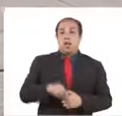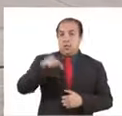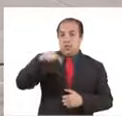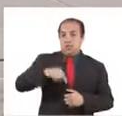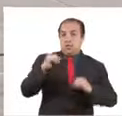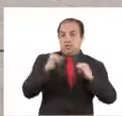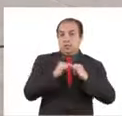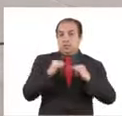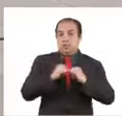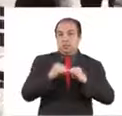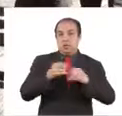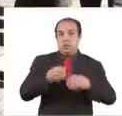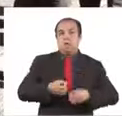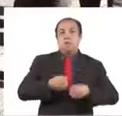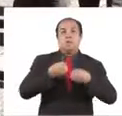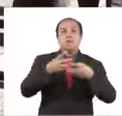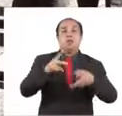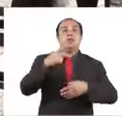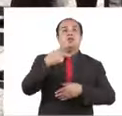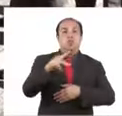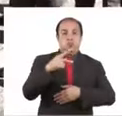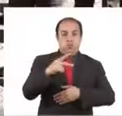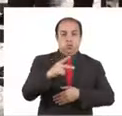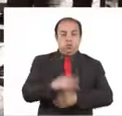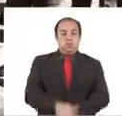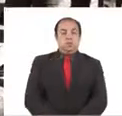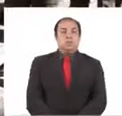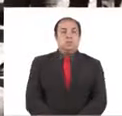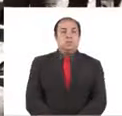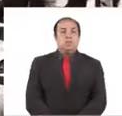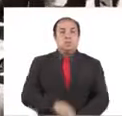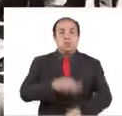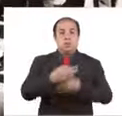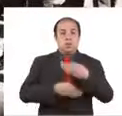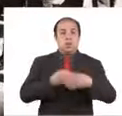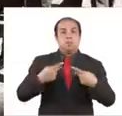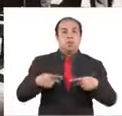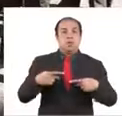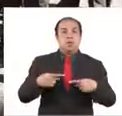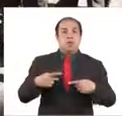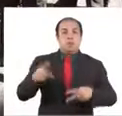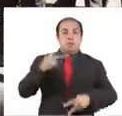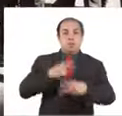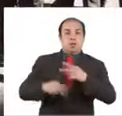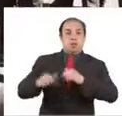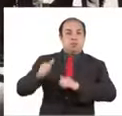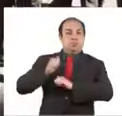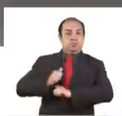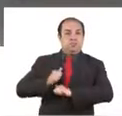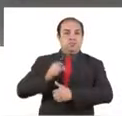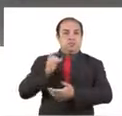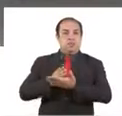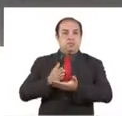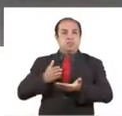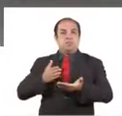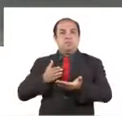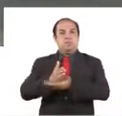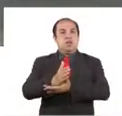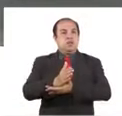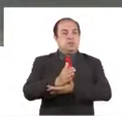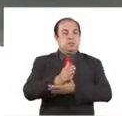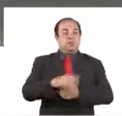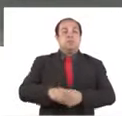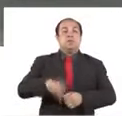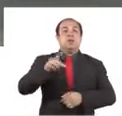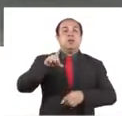institución les pertenece a ustedes. Todos los que estamos aquí de mandos estamos de paso, pero ustedes depende